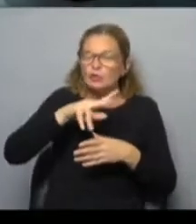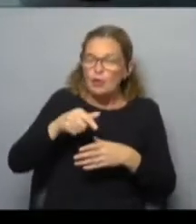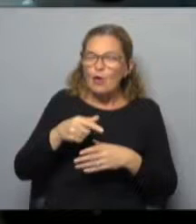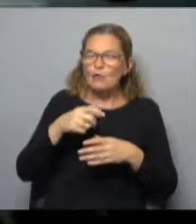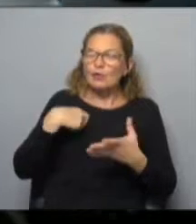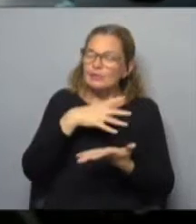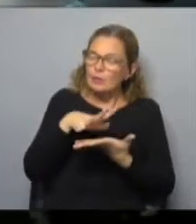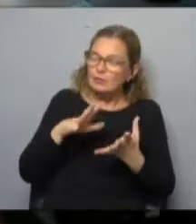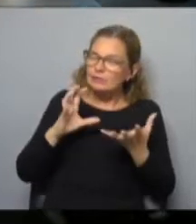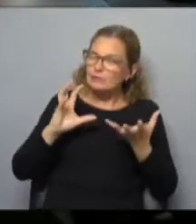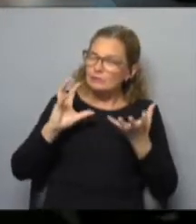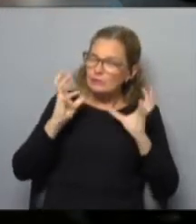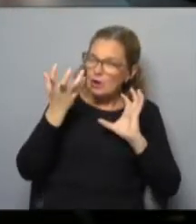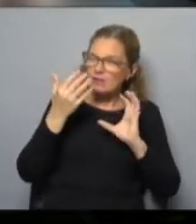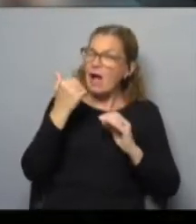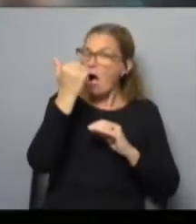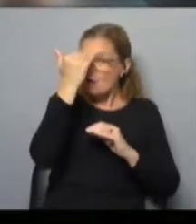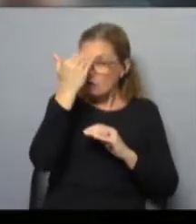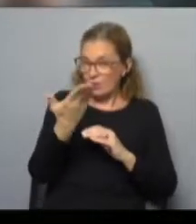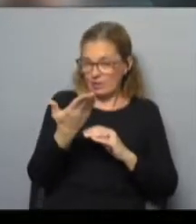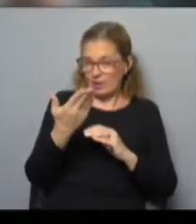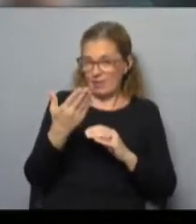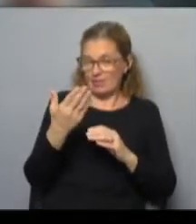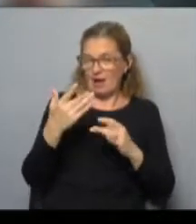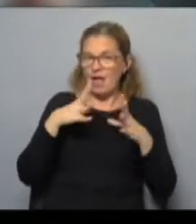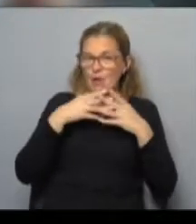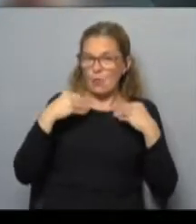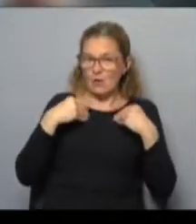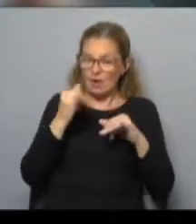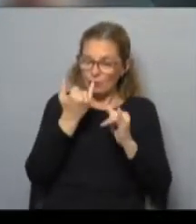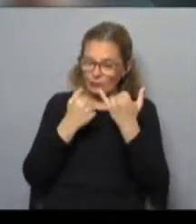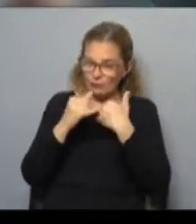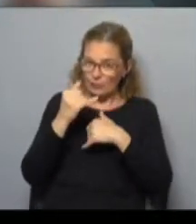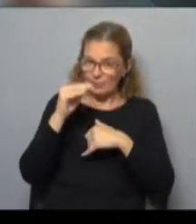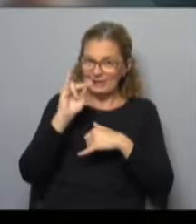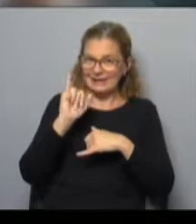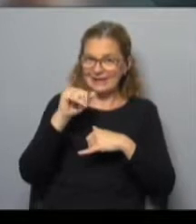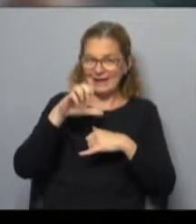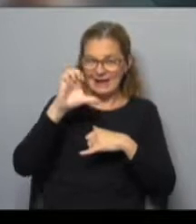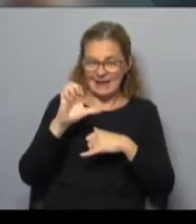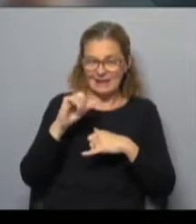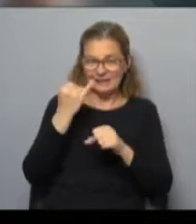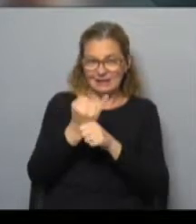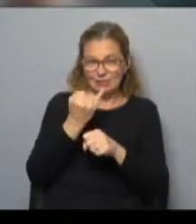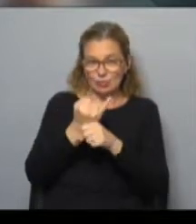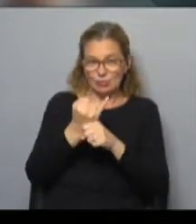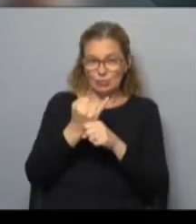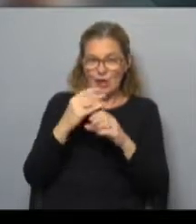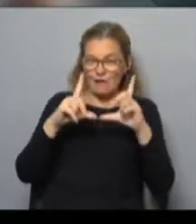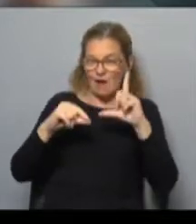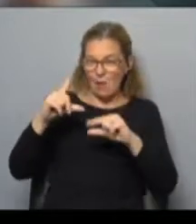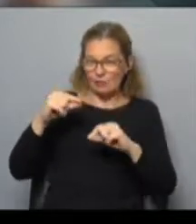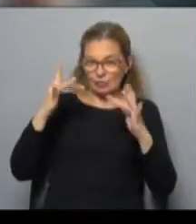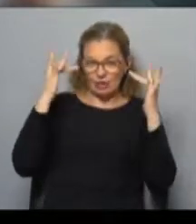violentas que se viven en las afueras de los centros educativos. Un informe del INE, del Instituto de Evaluación Educativa del